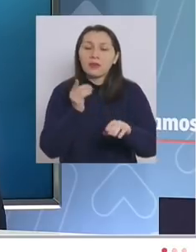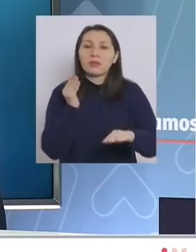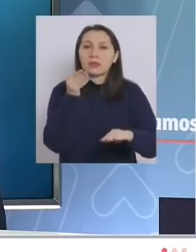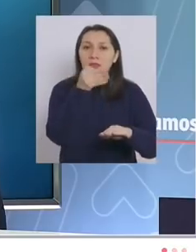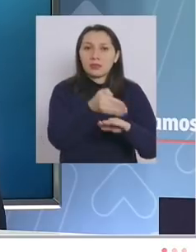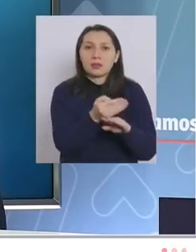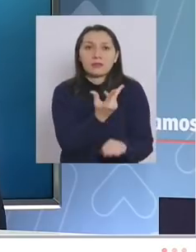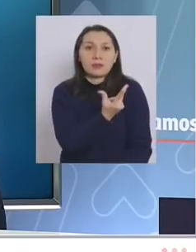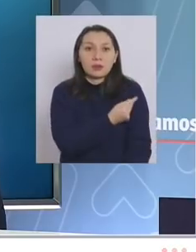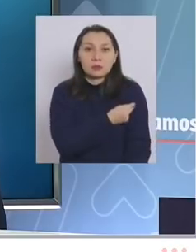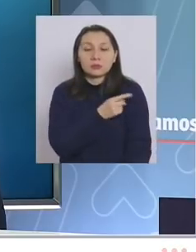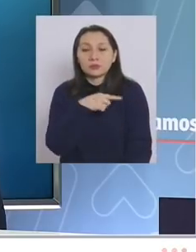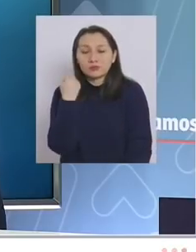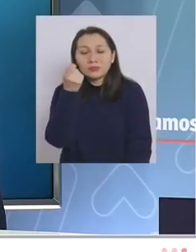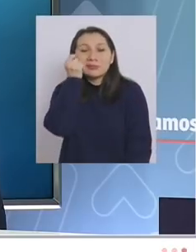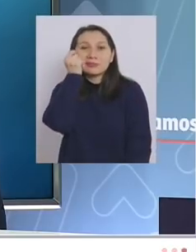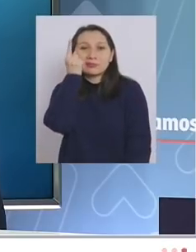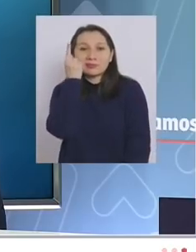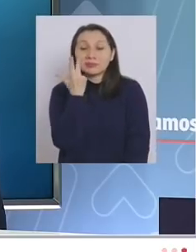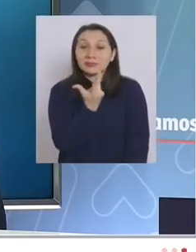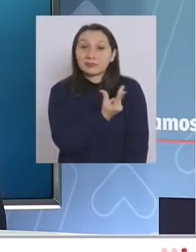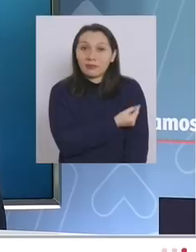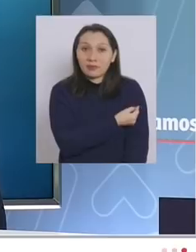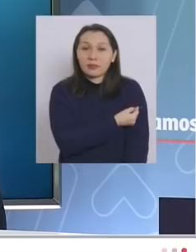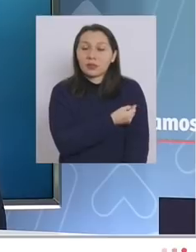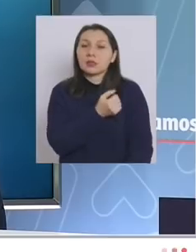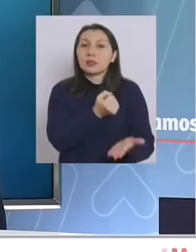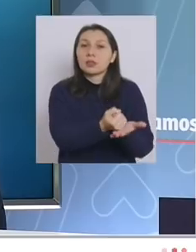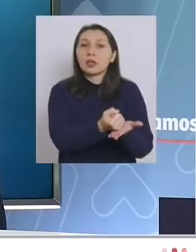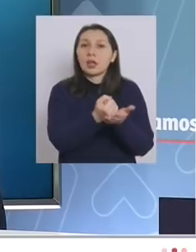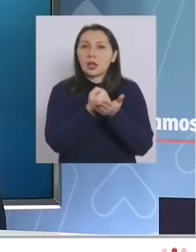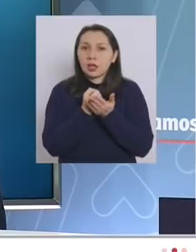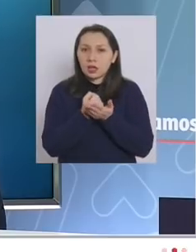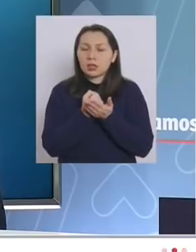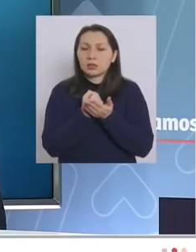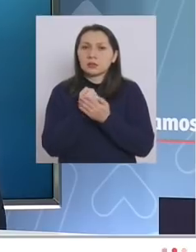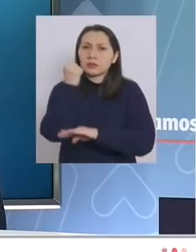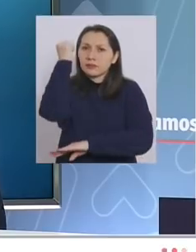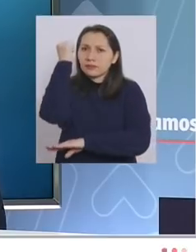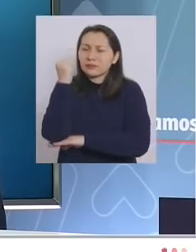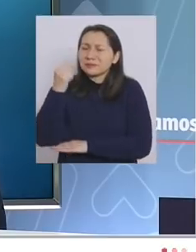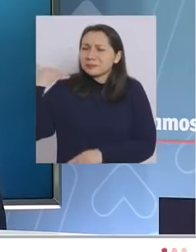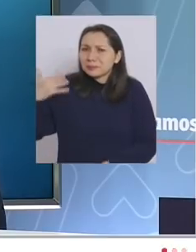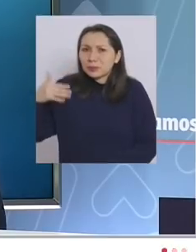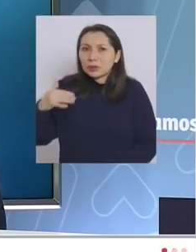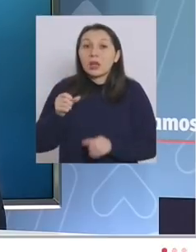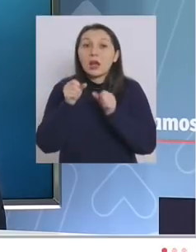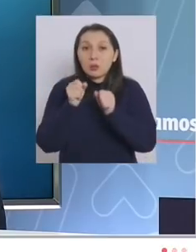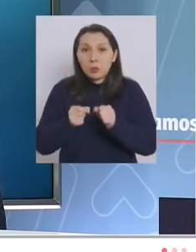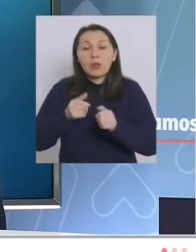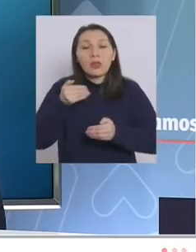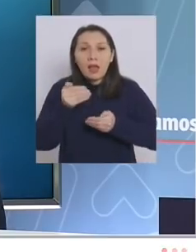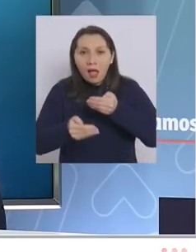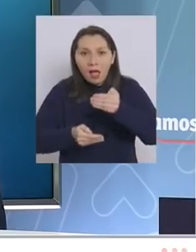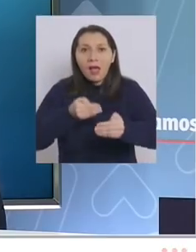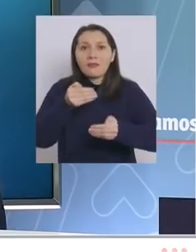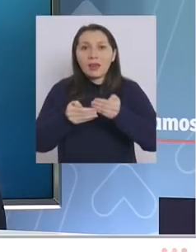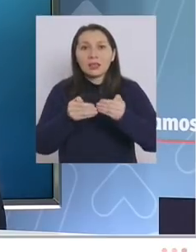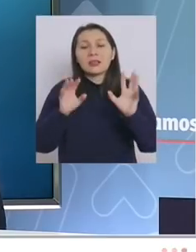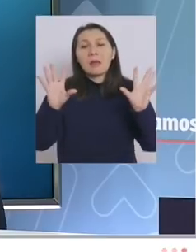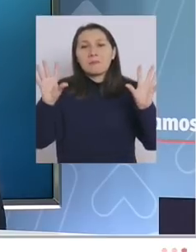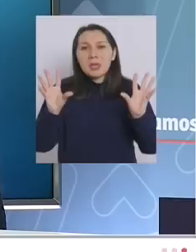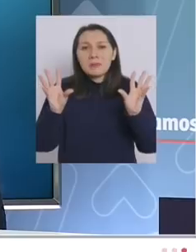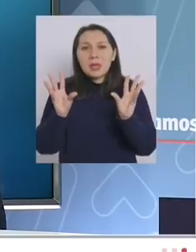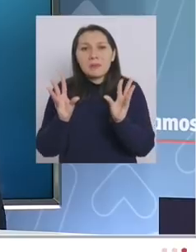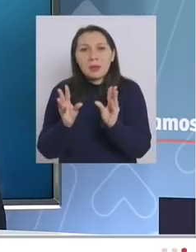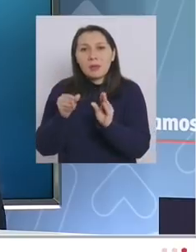a vacunarse, porque sabemos que la vacuna es un elemento, un pilar elemental para poder seguir avanzando en la